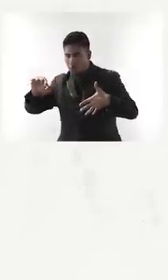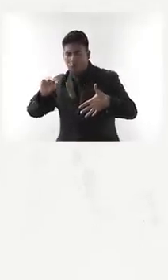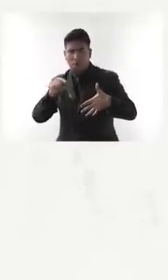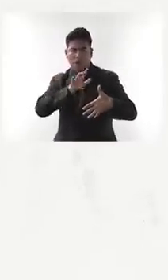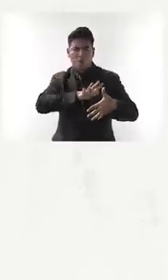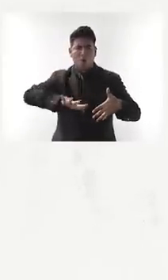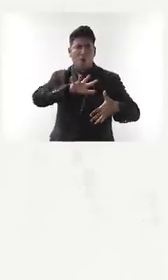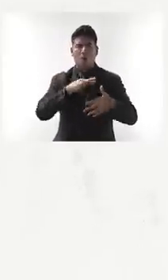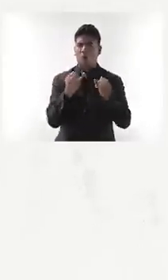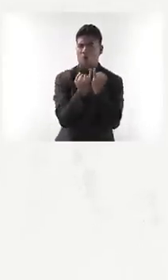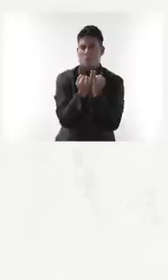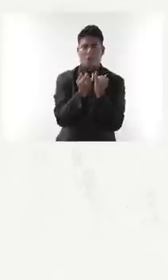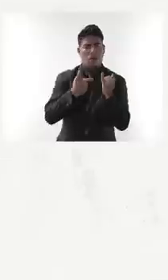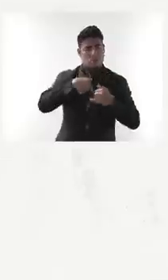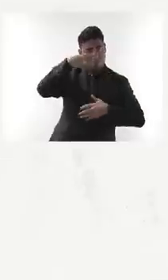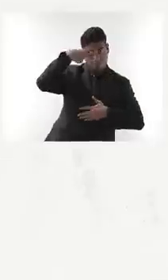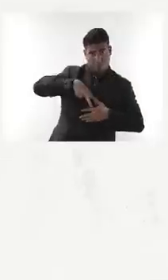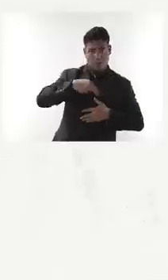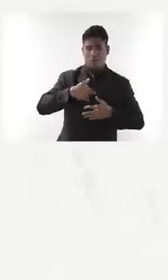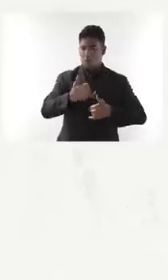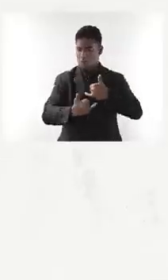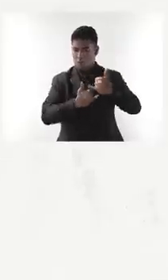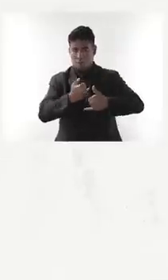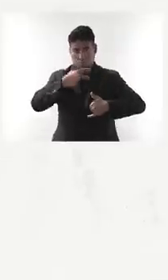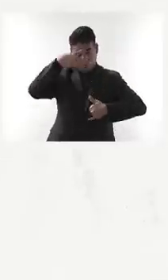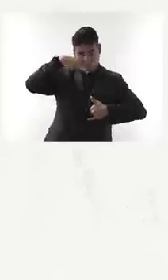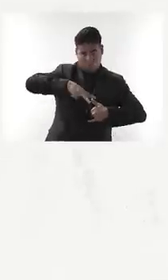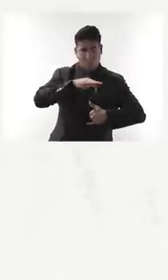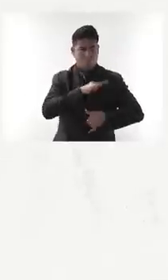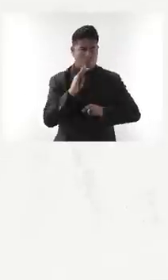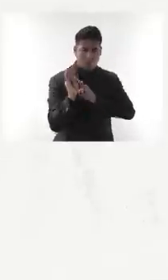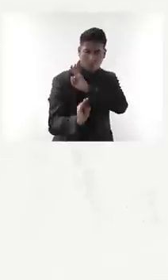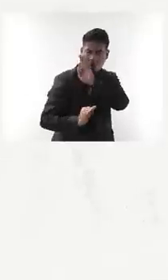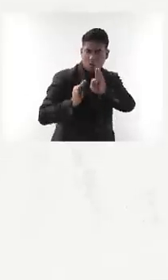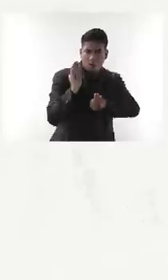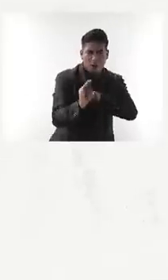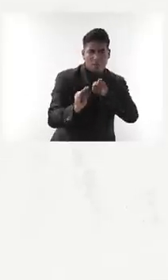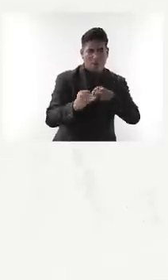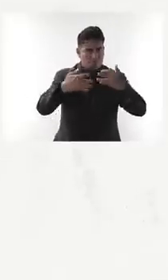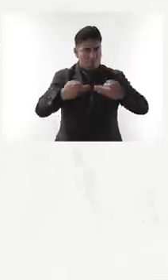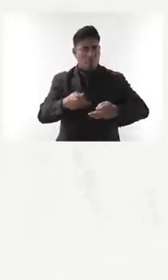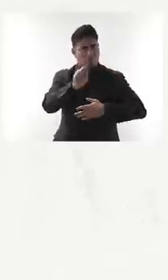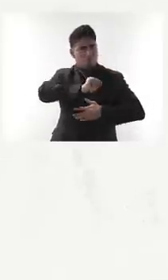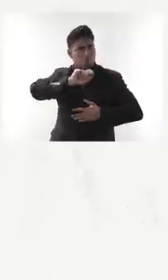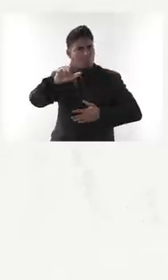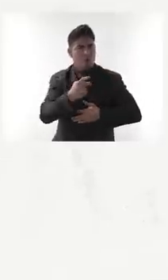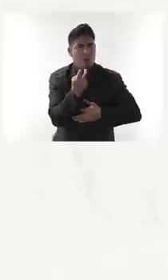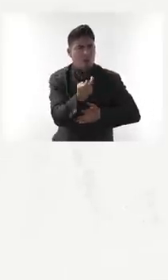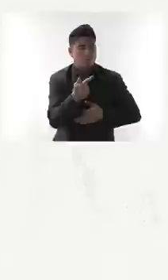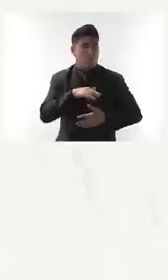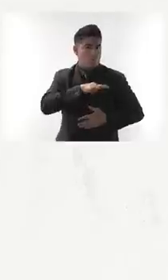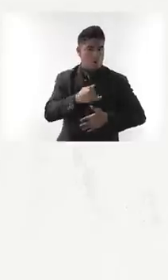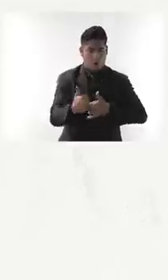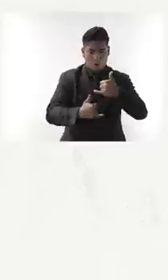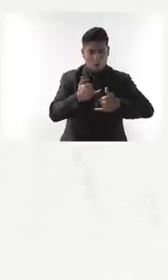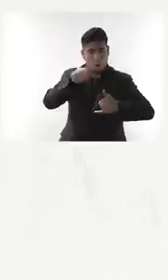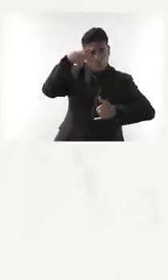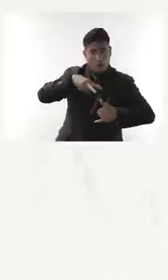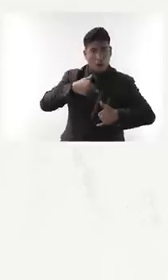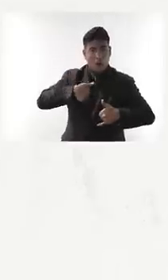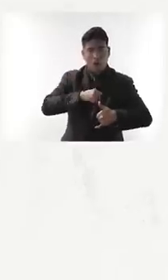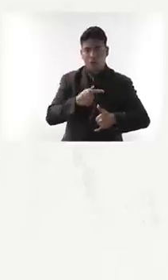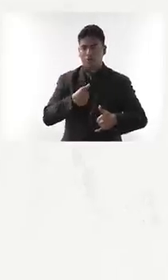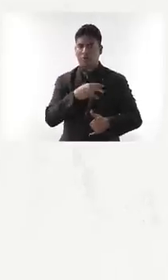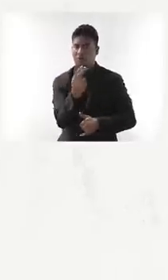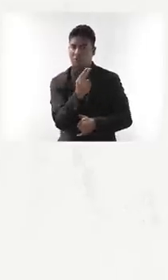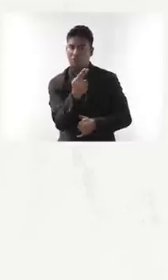reducir de 10 a 2 años ese tiempo de espera. Eso generaría que el jugador mexicano ya no tenga